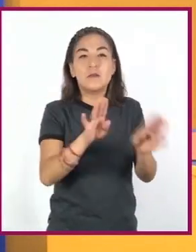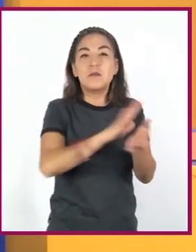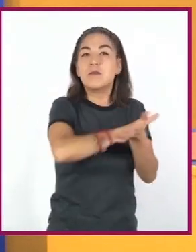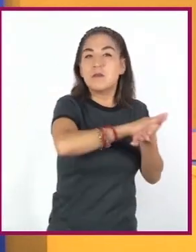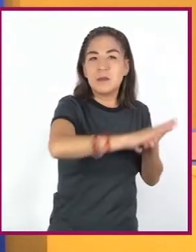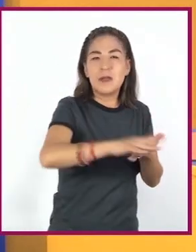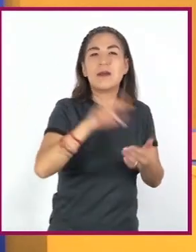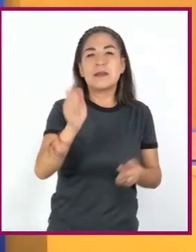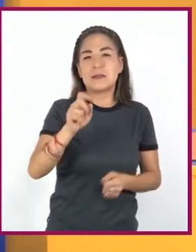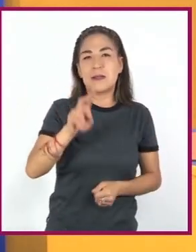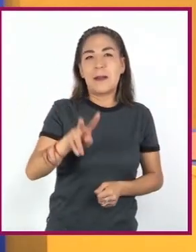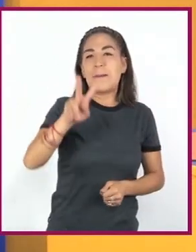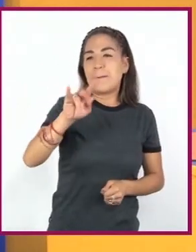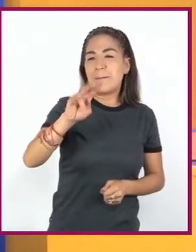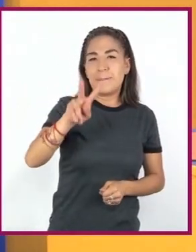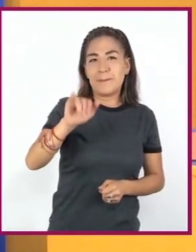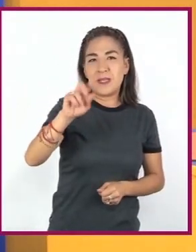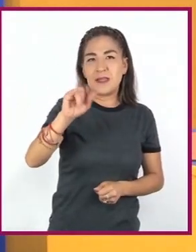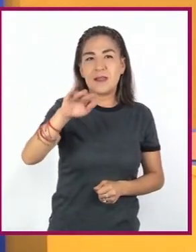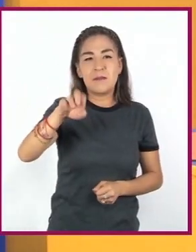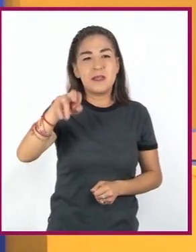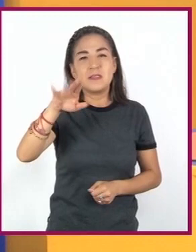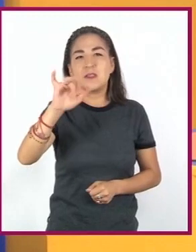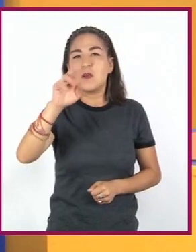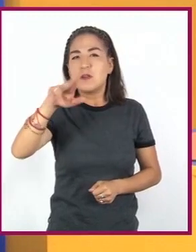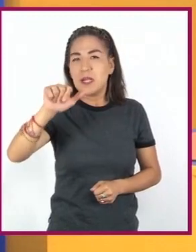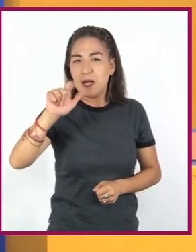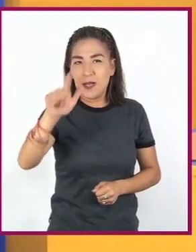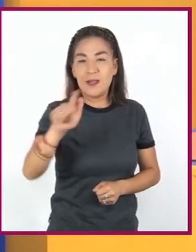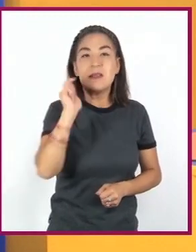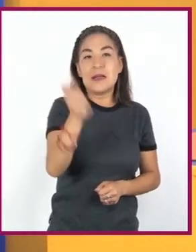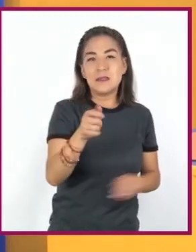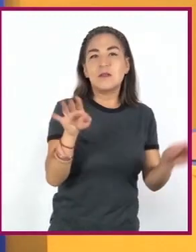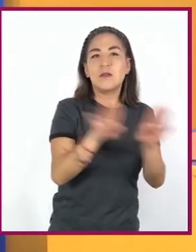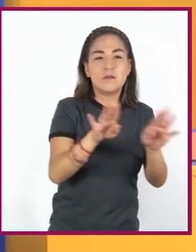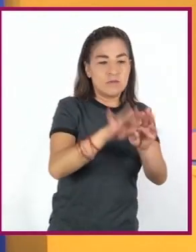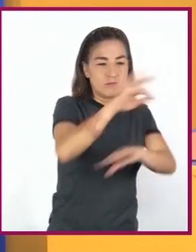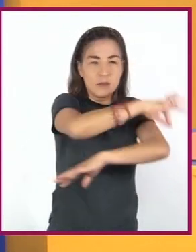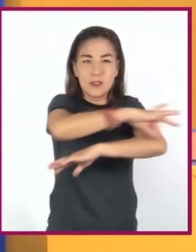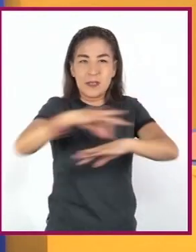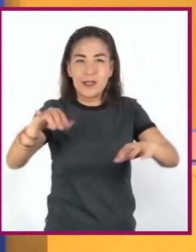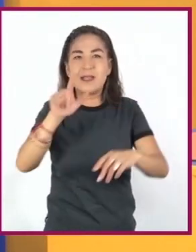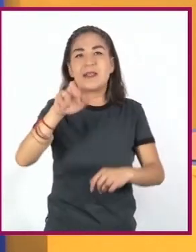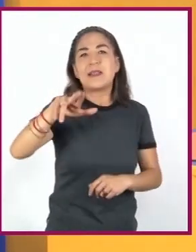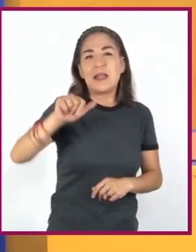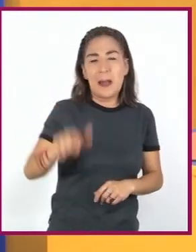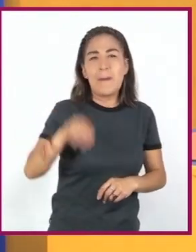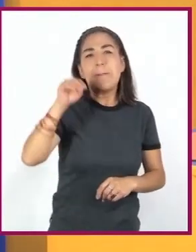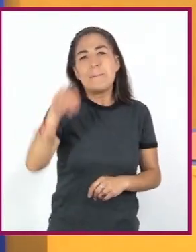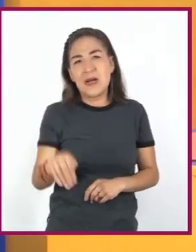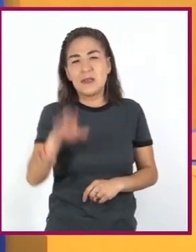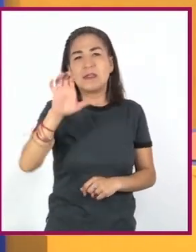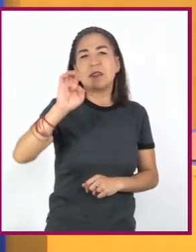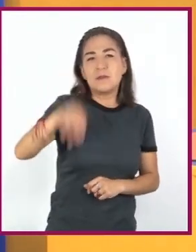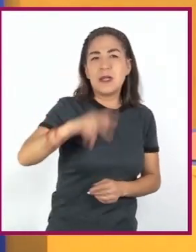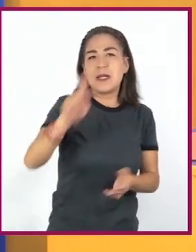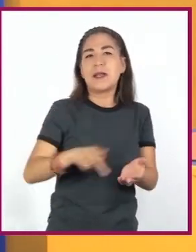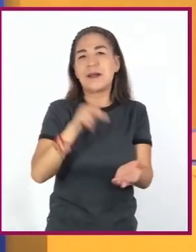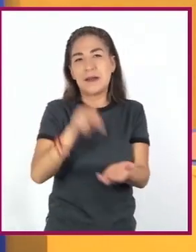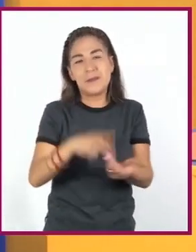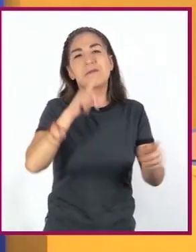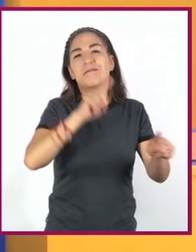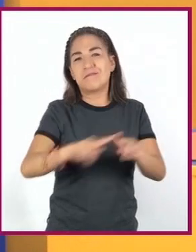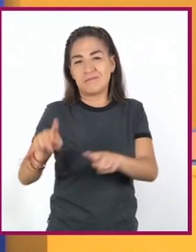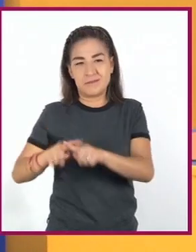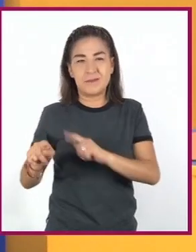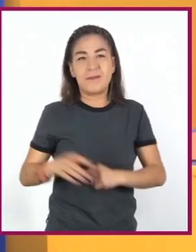son bidimensionales. El perímetro se mide en unidades lineales, en metros, centímetros, kilómetros, entre